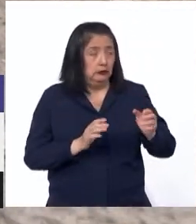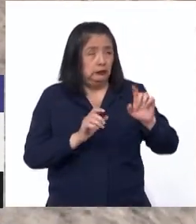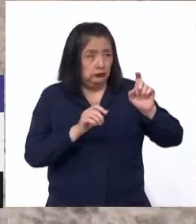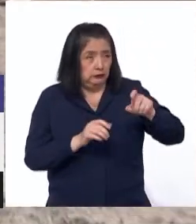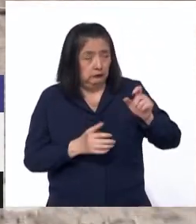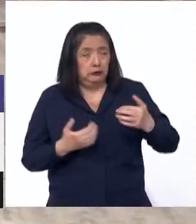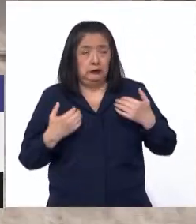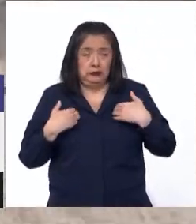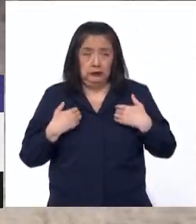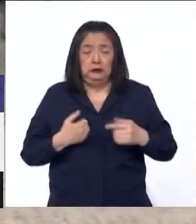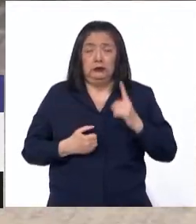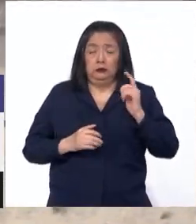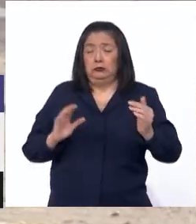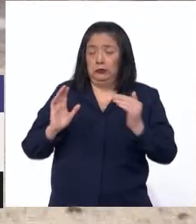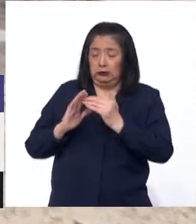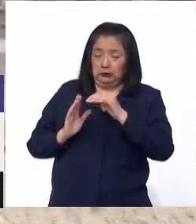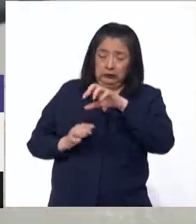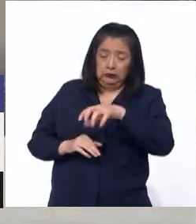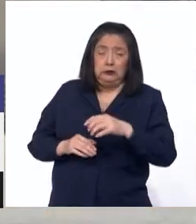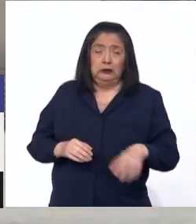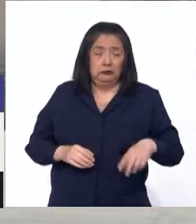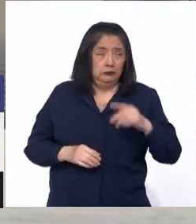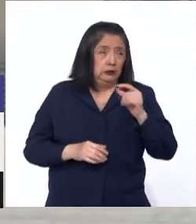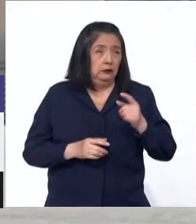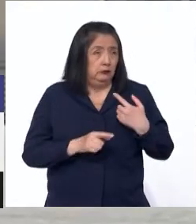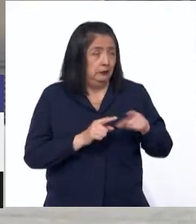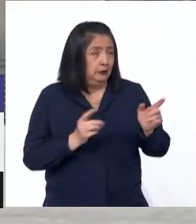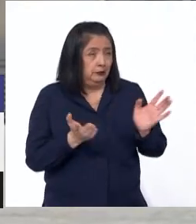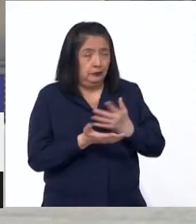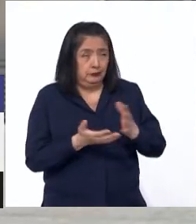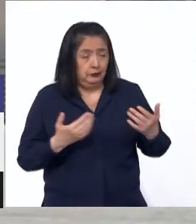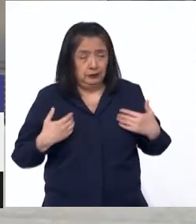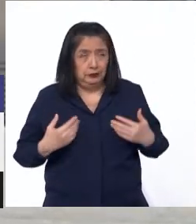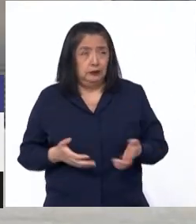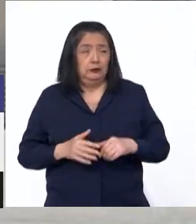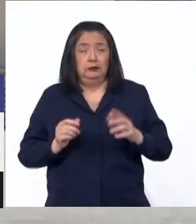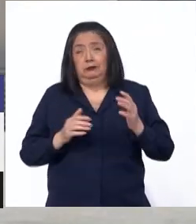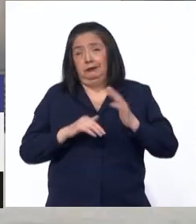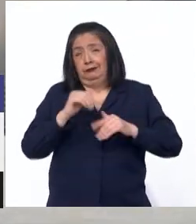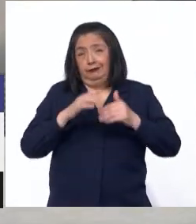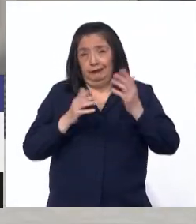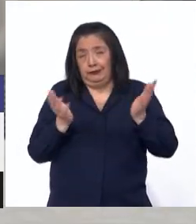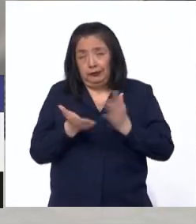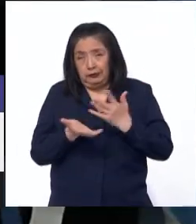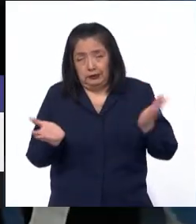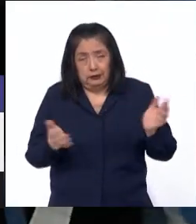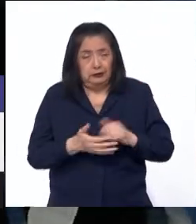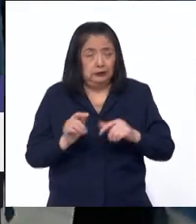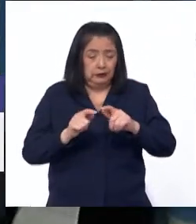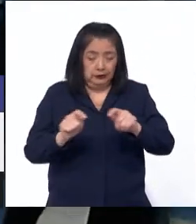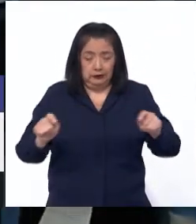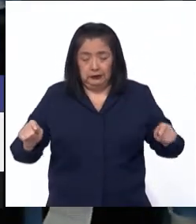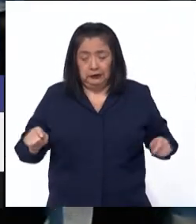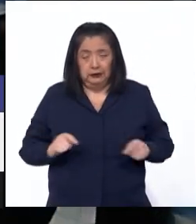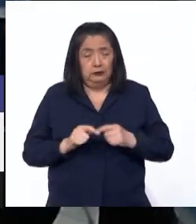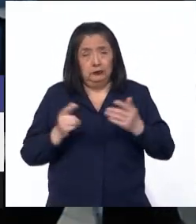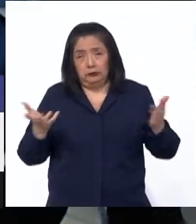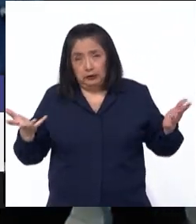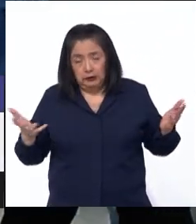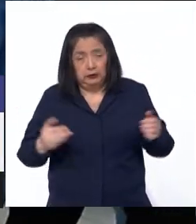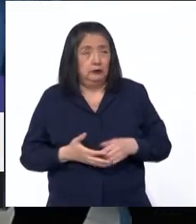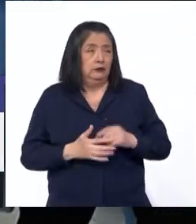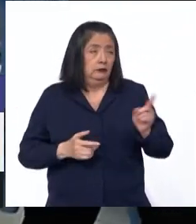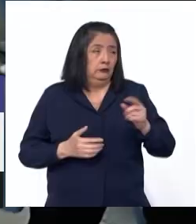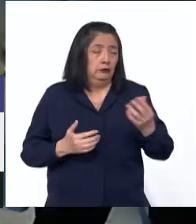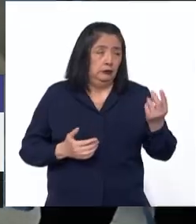debería de contar con un canil. Sin embargo, no se cuenta, pues, con con la infraestructura necesaria, o sea, el terreno adecuado, ni tampoco